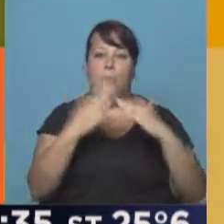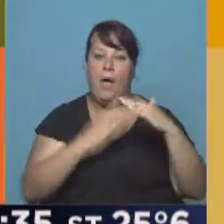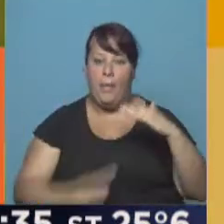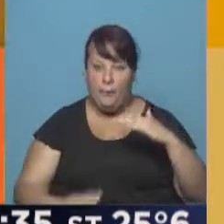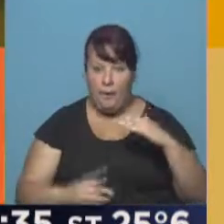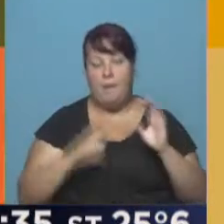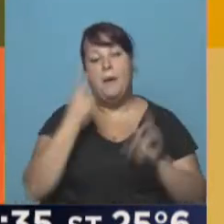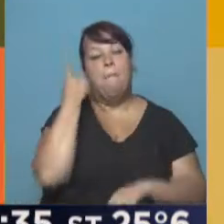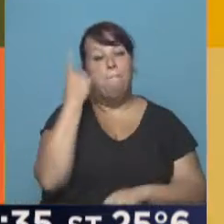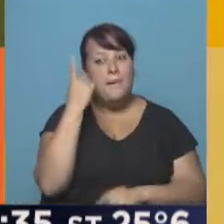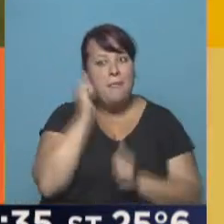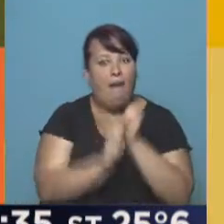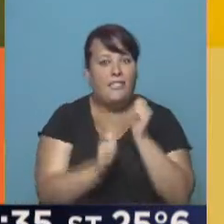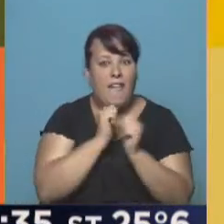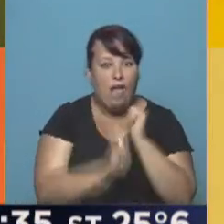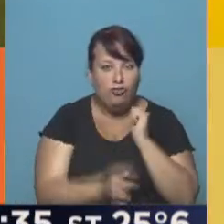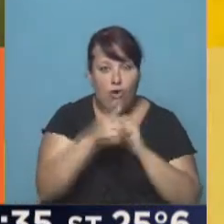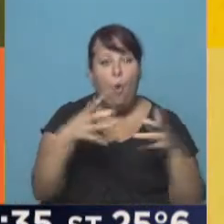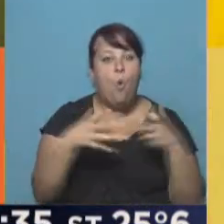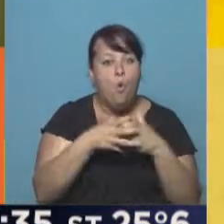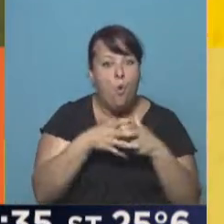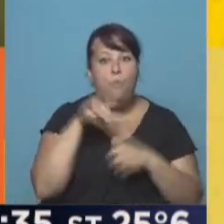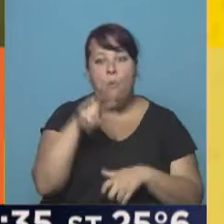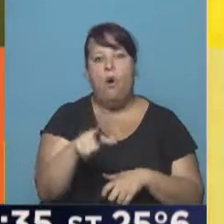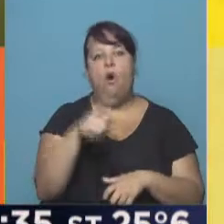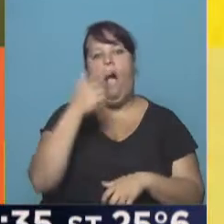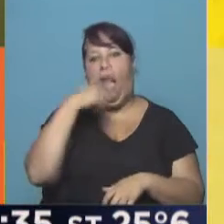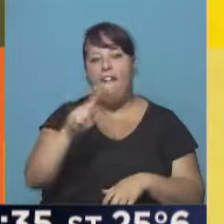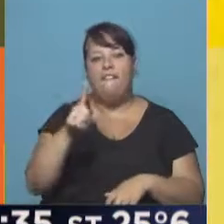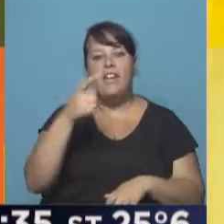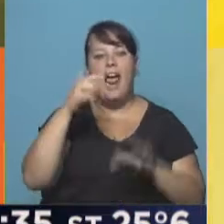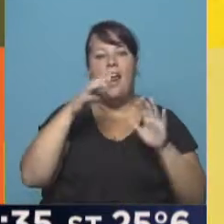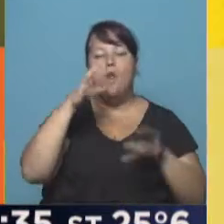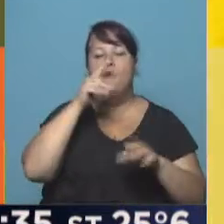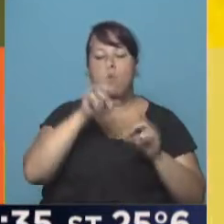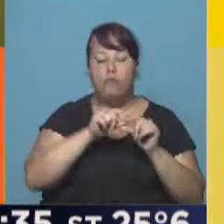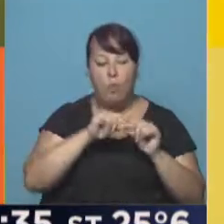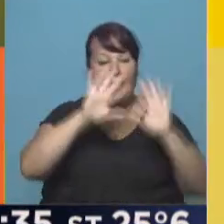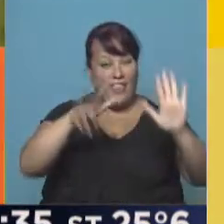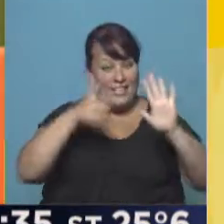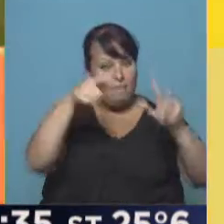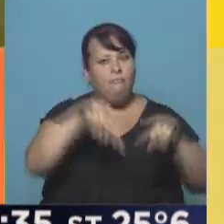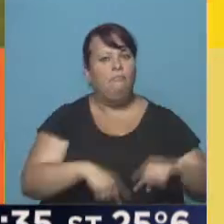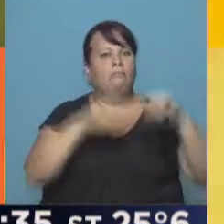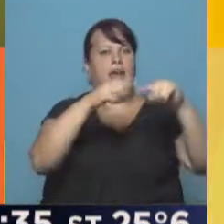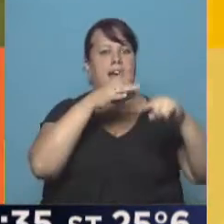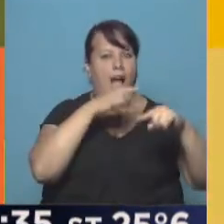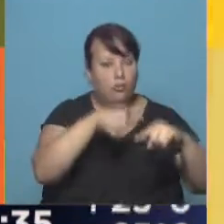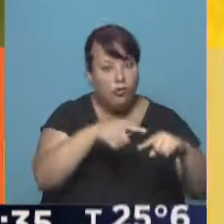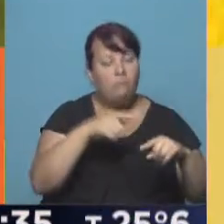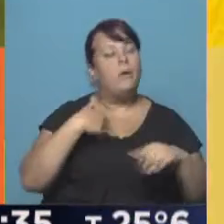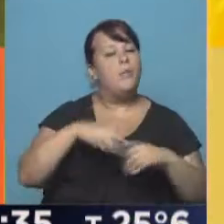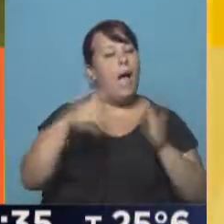descenso. Por primera vez en la historia, el conjunto aurinegro, que finalizó 14º entre 16, iniciará